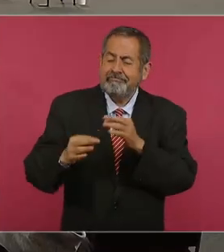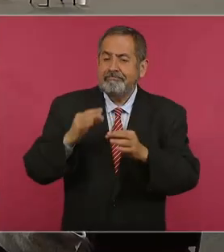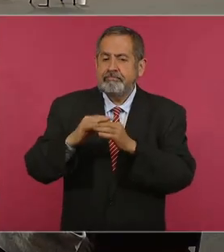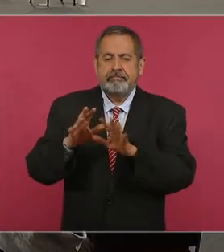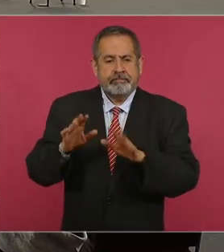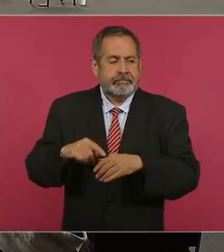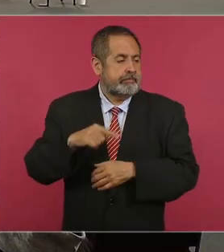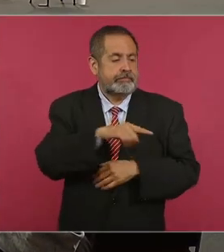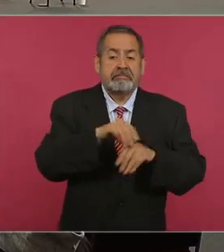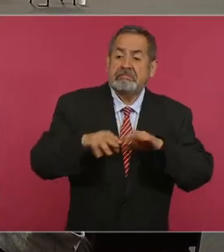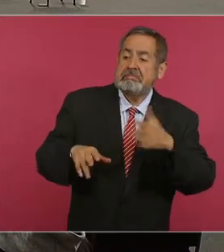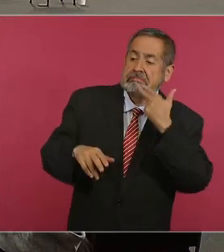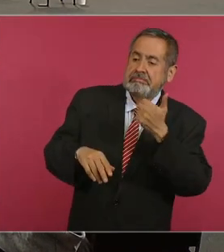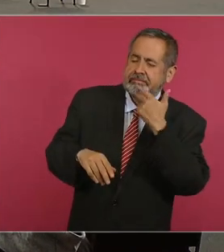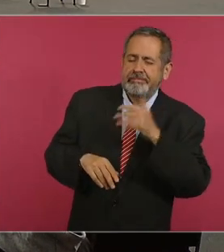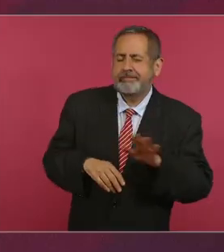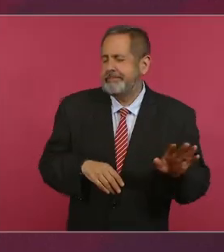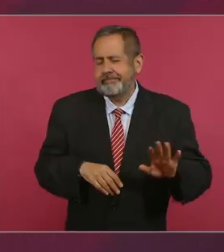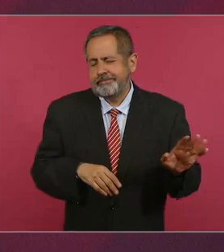corre en las redes sociales.